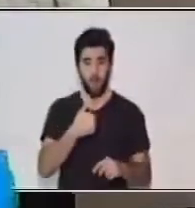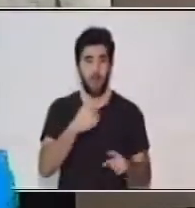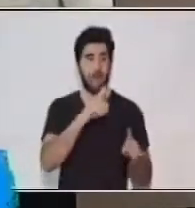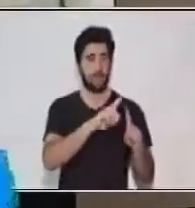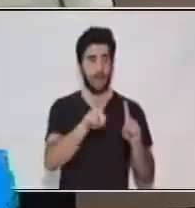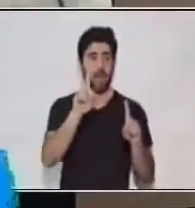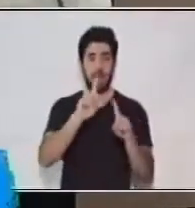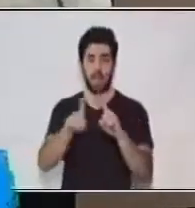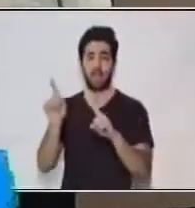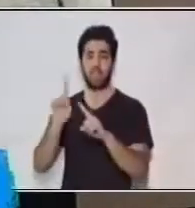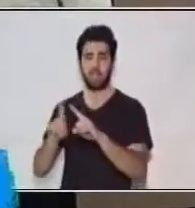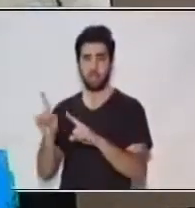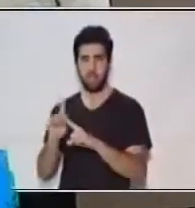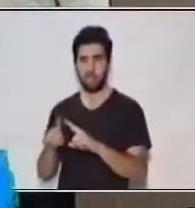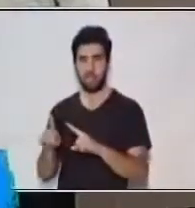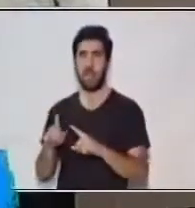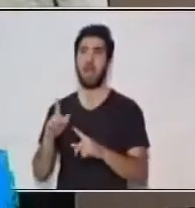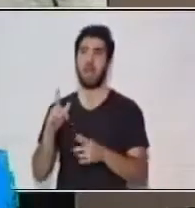un conjunto de vectores